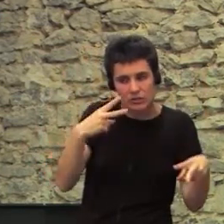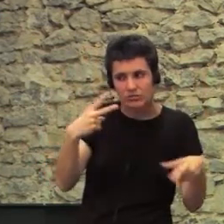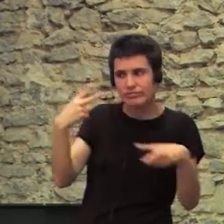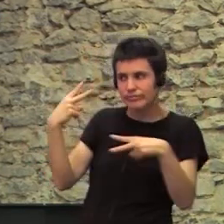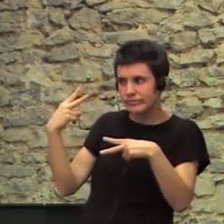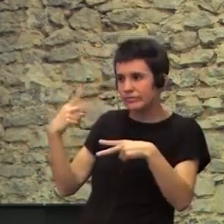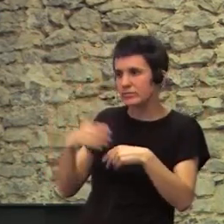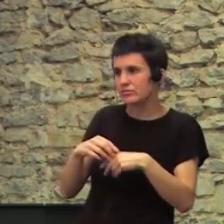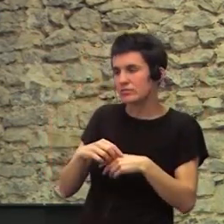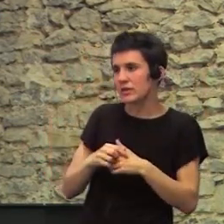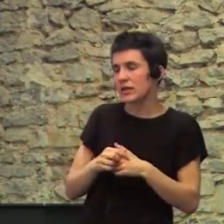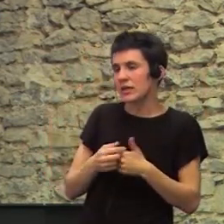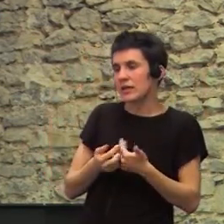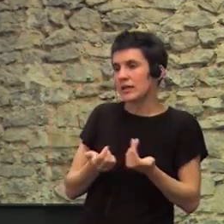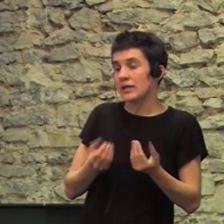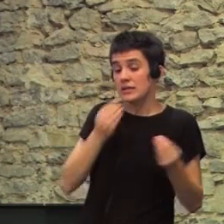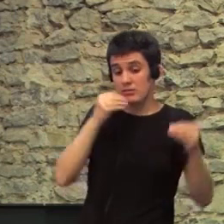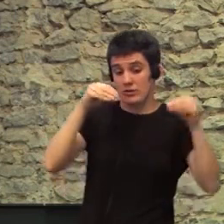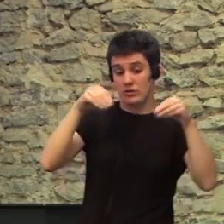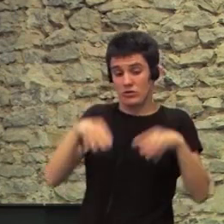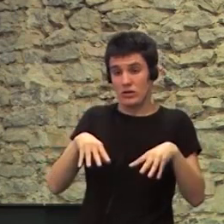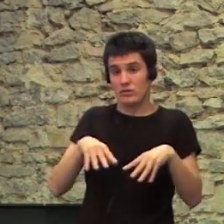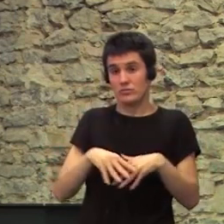históricamente es esto, ¿no? Y históricamente